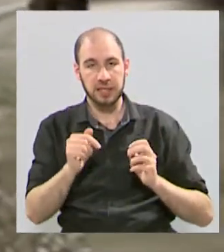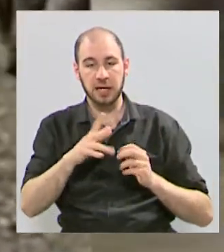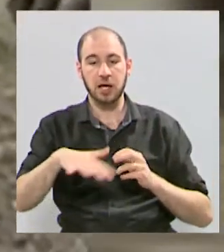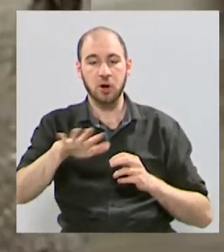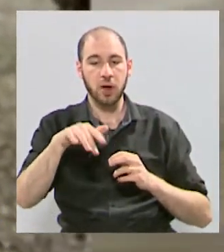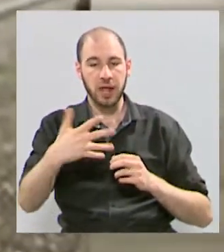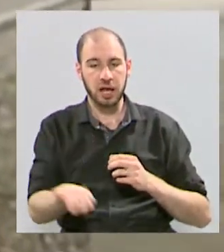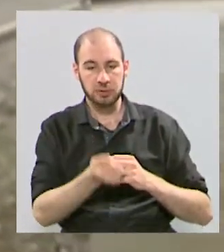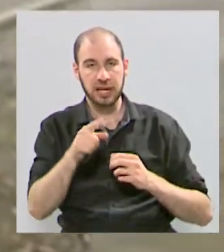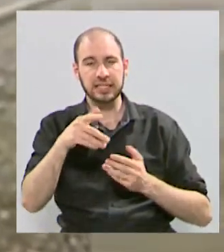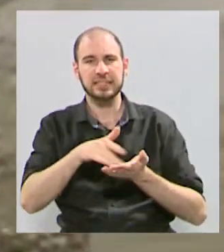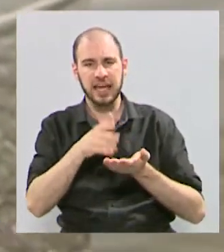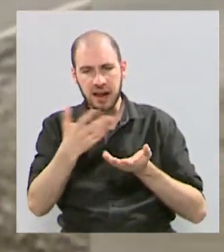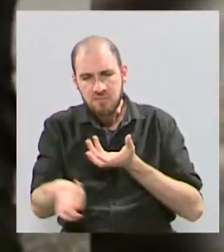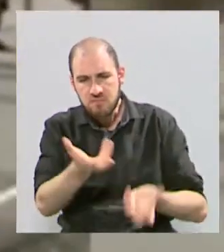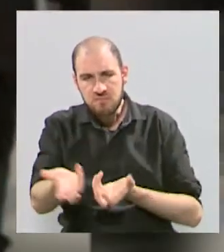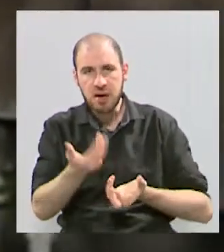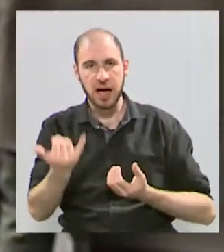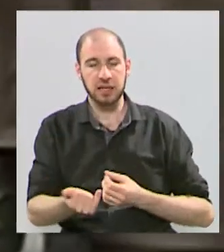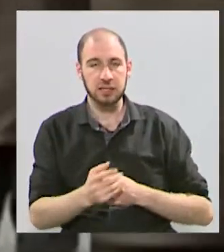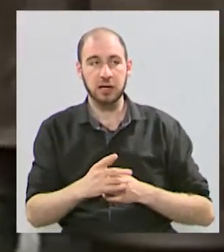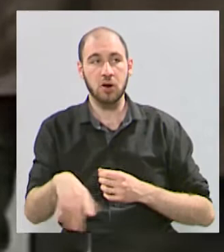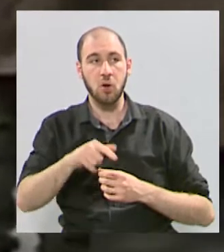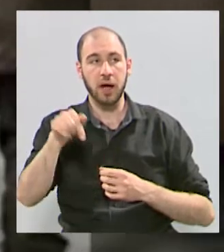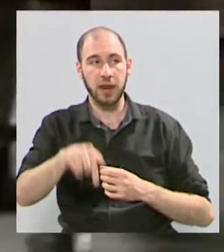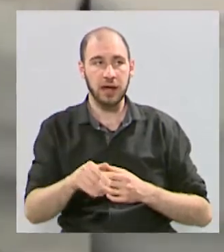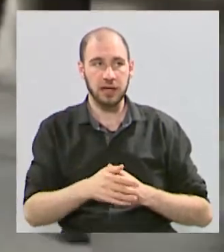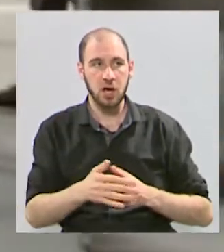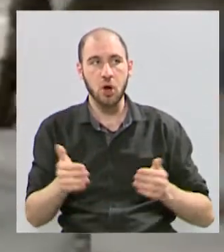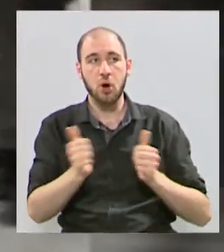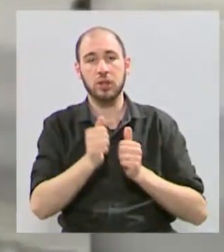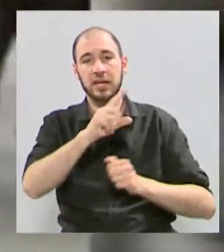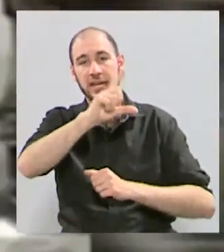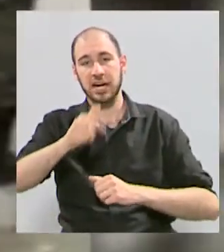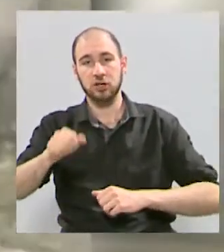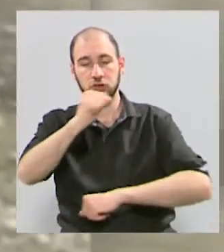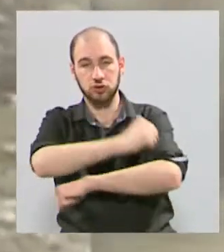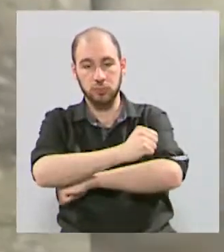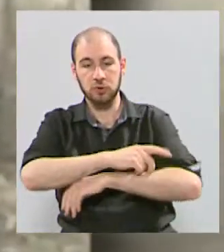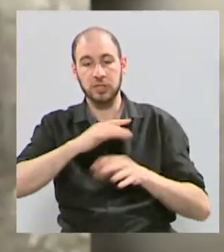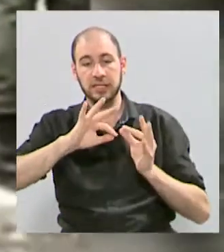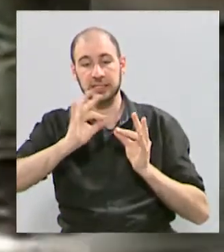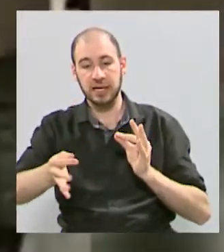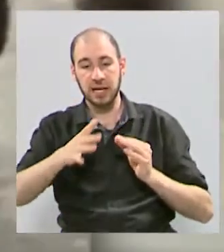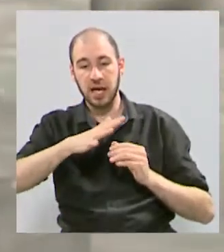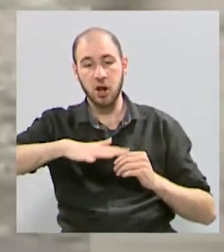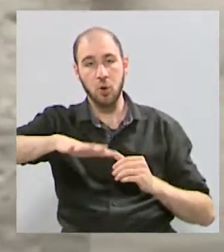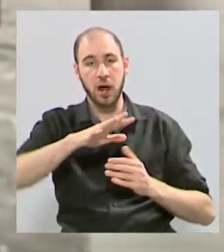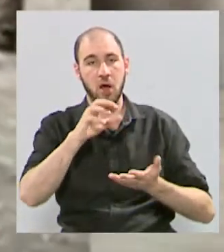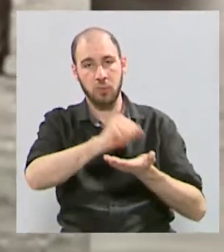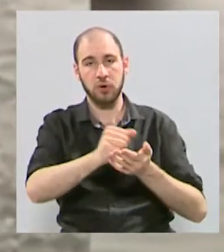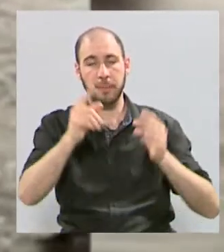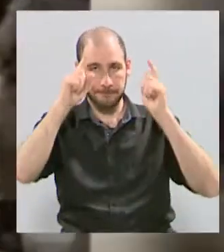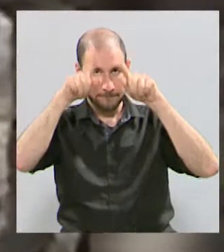que se detectó que había tierra removida. Ese lugar se encuentra junto al río Chubut y está cerca del predio que están ocupando